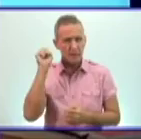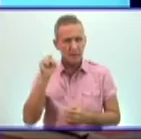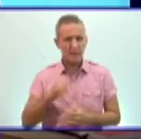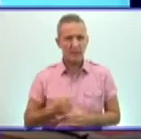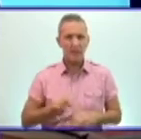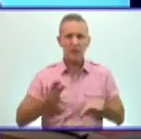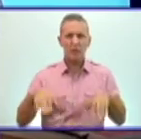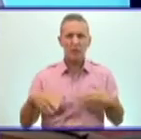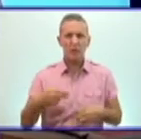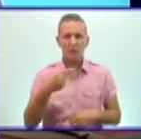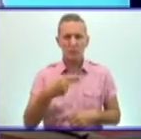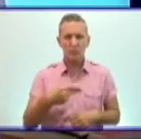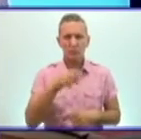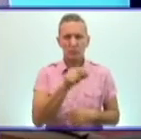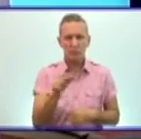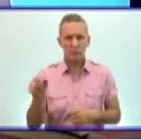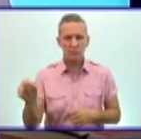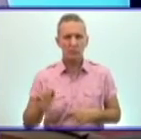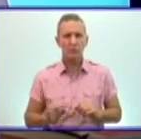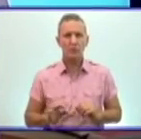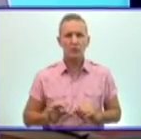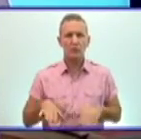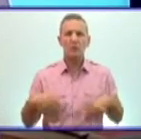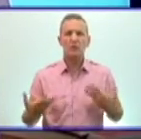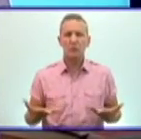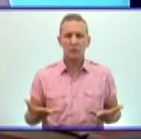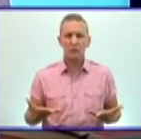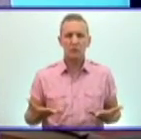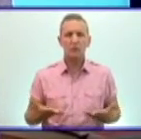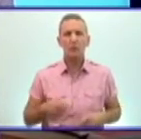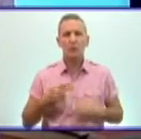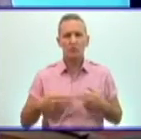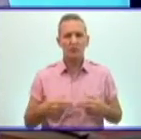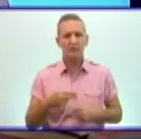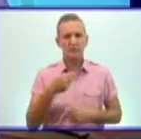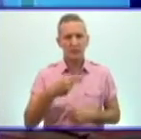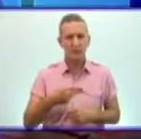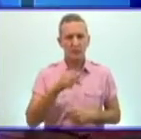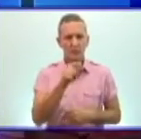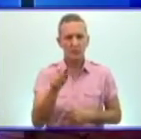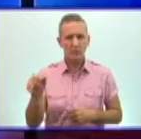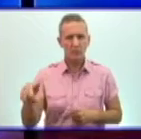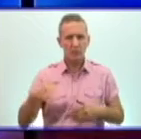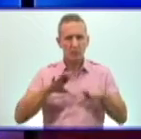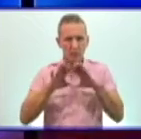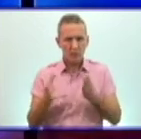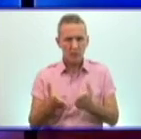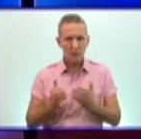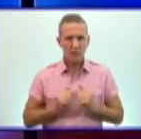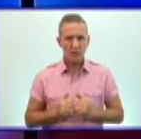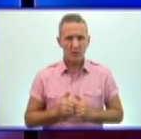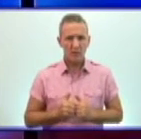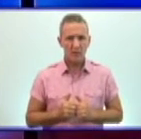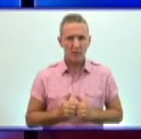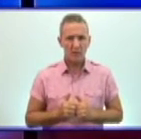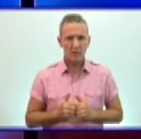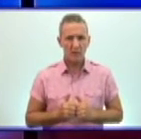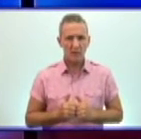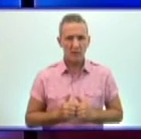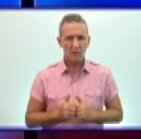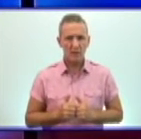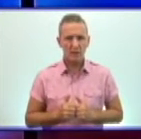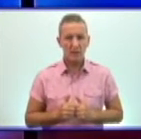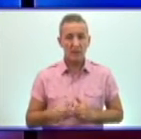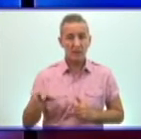qué medida promovemos el humanismo en el mundo. Desde esa óptica, el racionalismo, ¿qué es? El